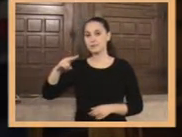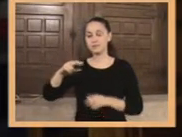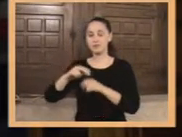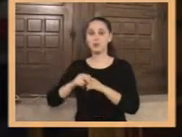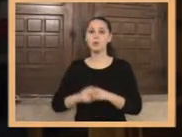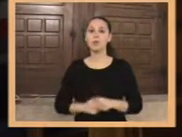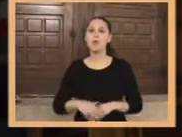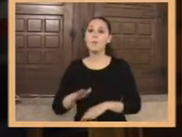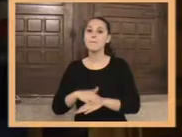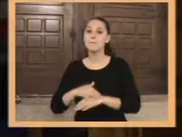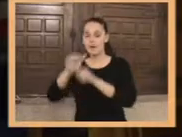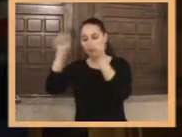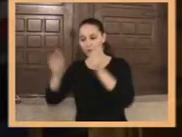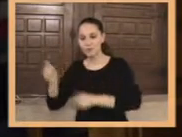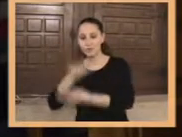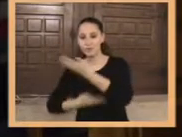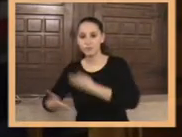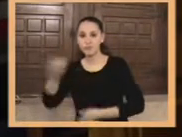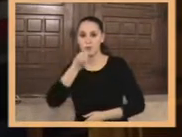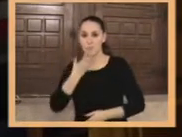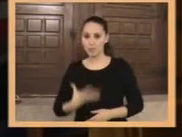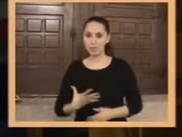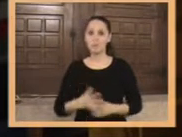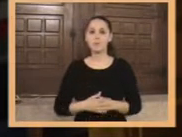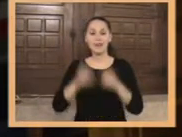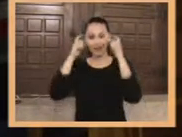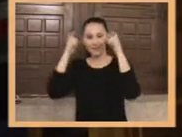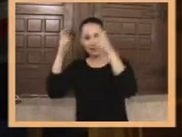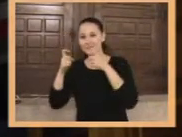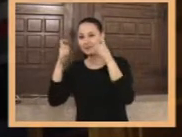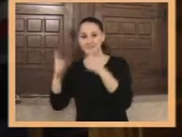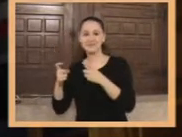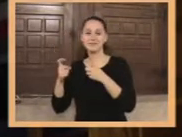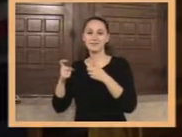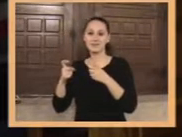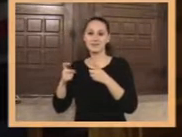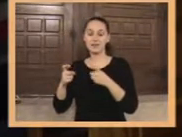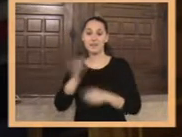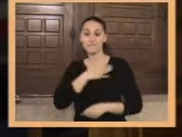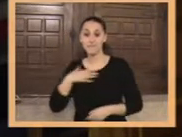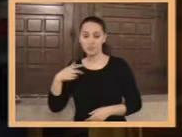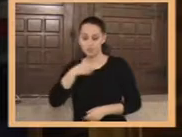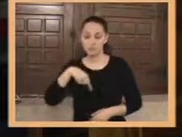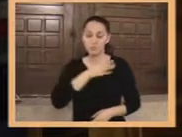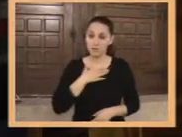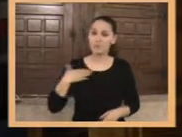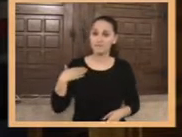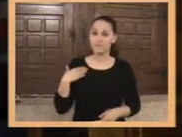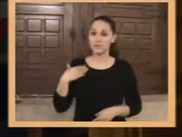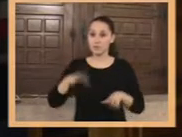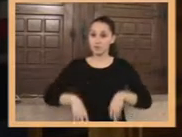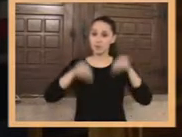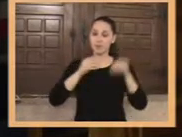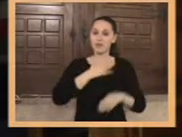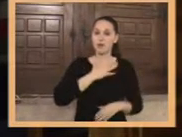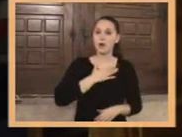cualquier duda o intención de demagogia, que estamos a favor de adquirir el Palacio de Arcediano, pero de un modo adecuado,